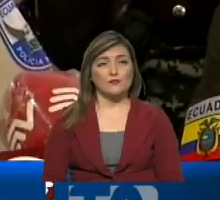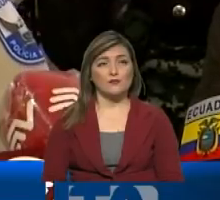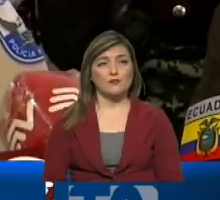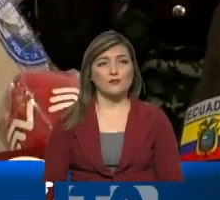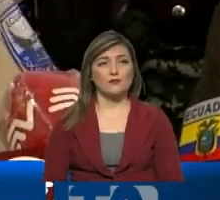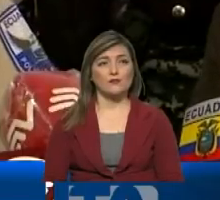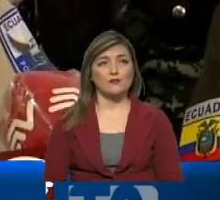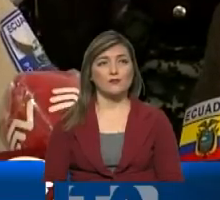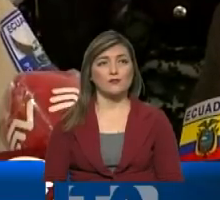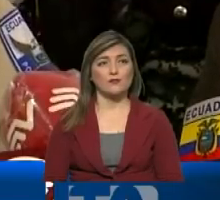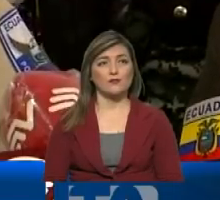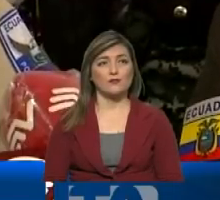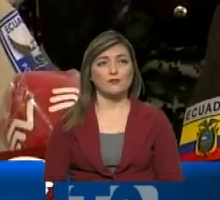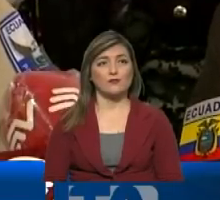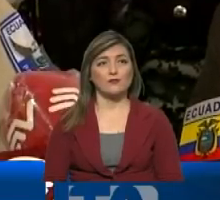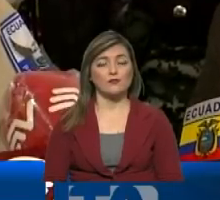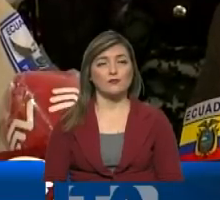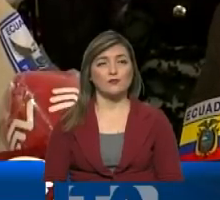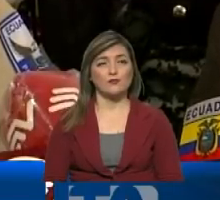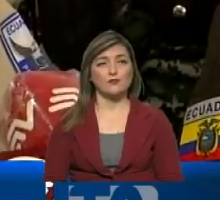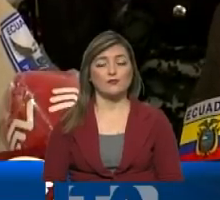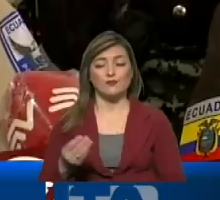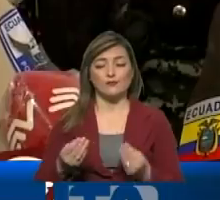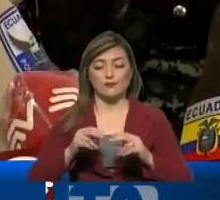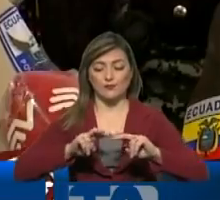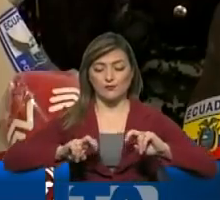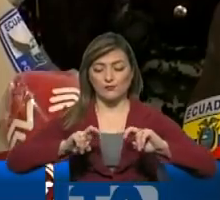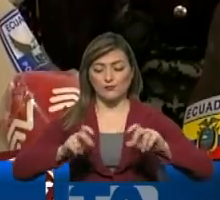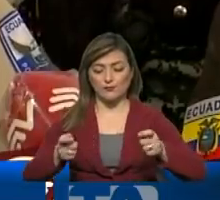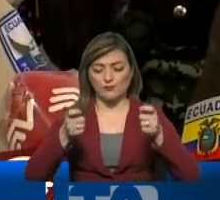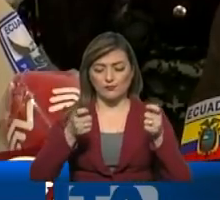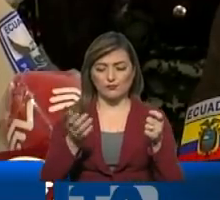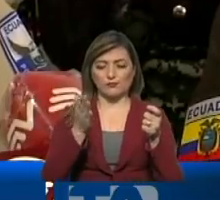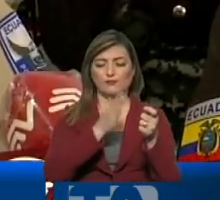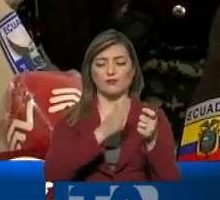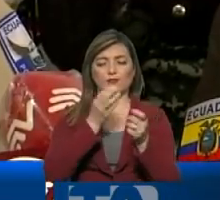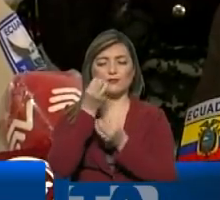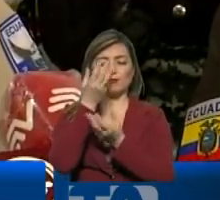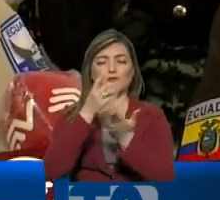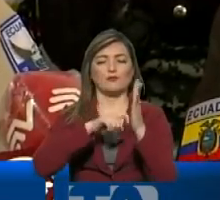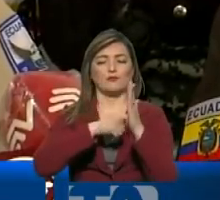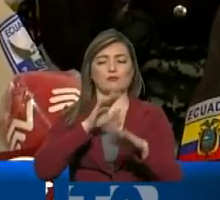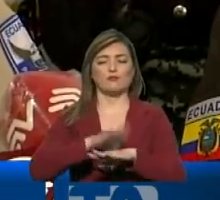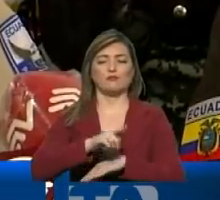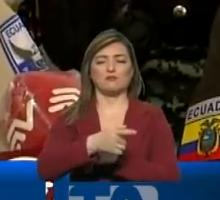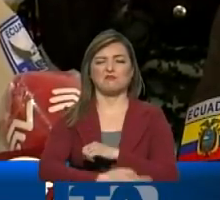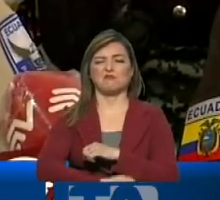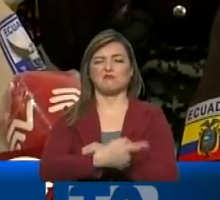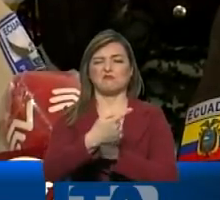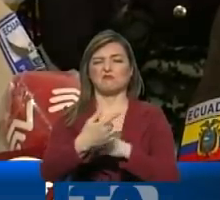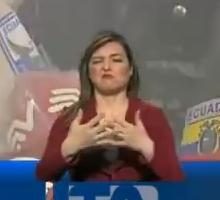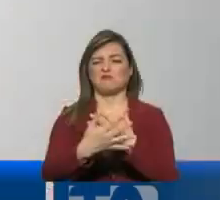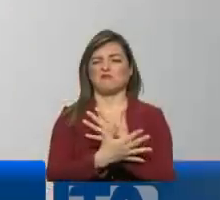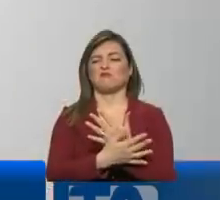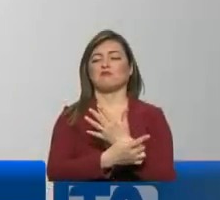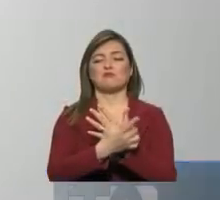contratación pública, además en el informe de Contraloría, en el cual se establecen graves presunciones de responsabilidad